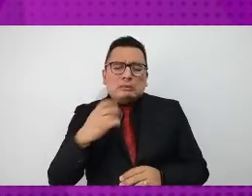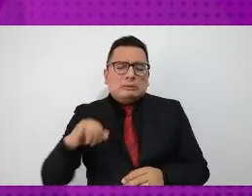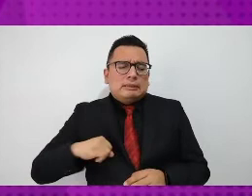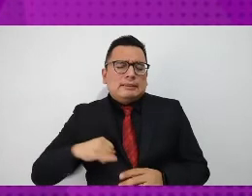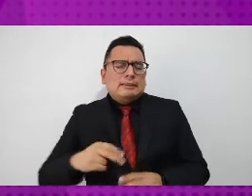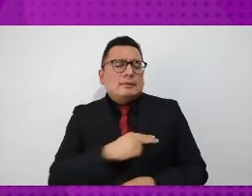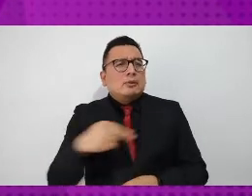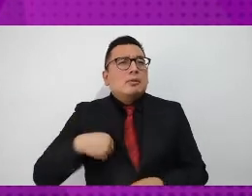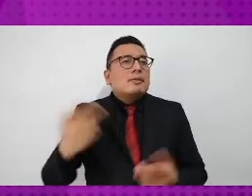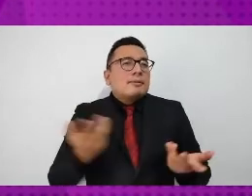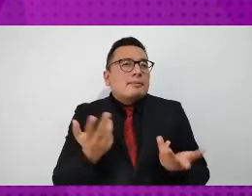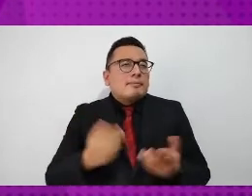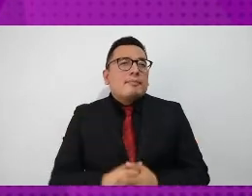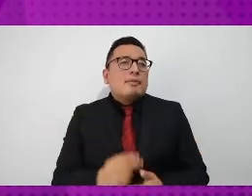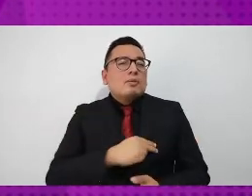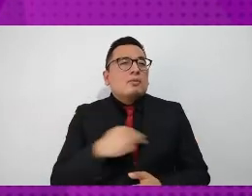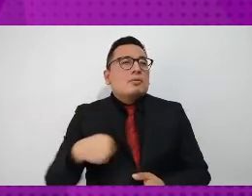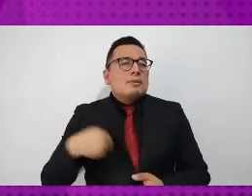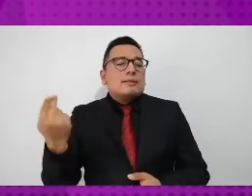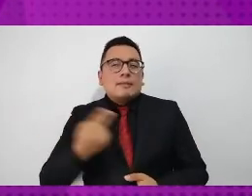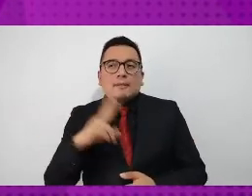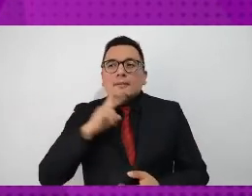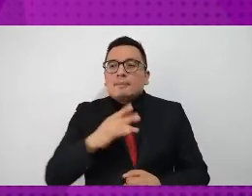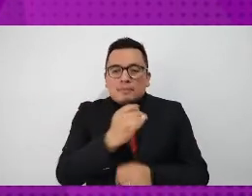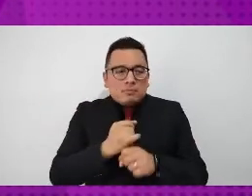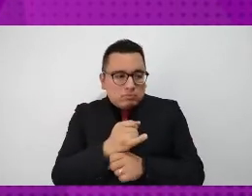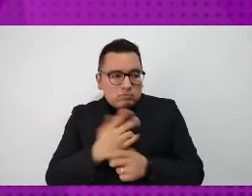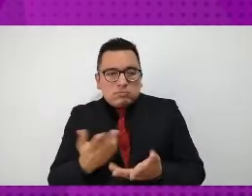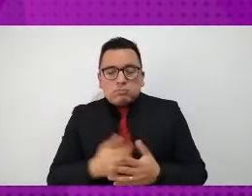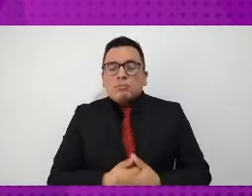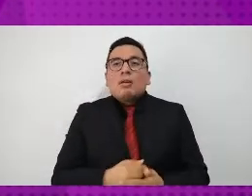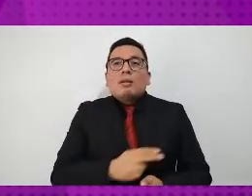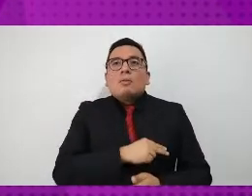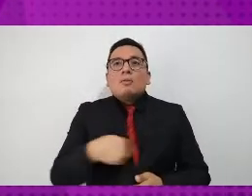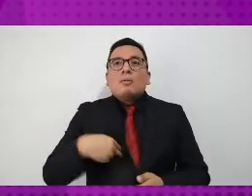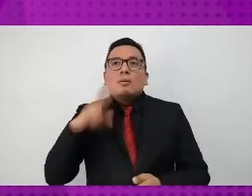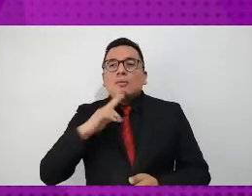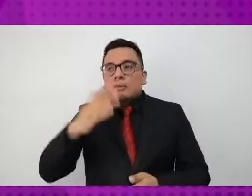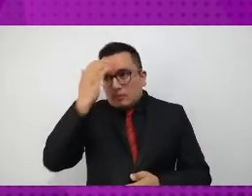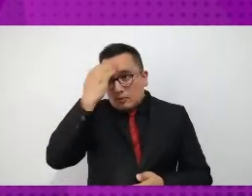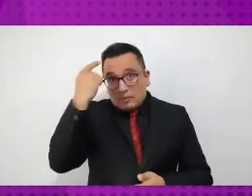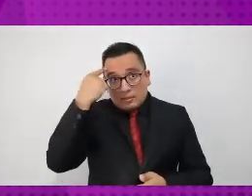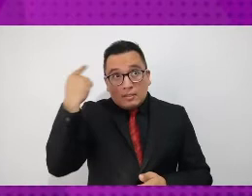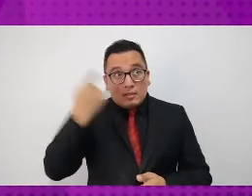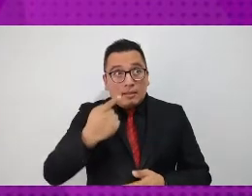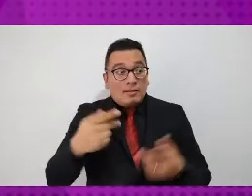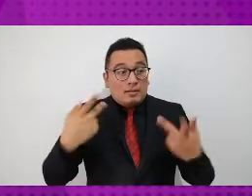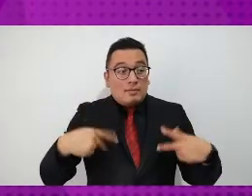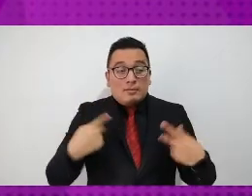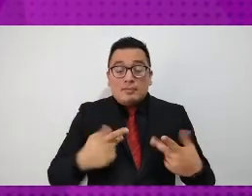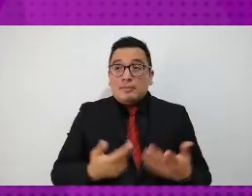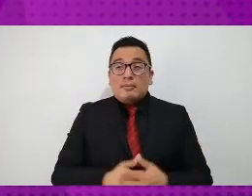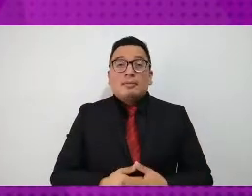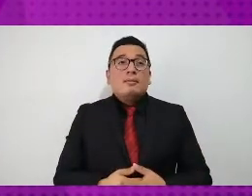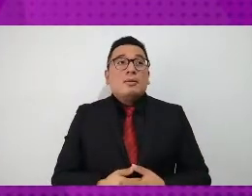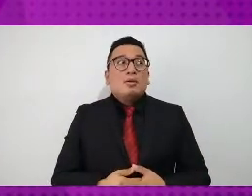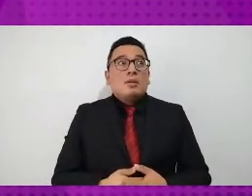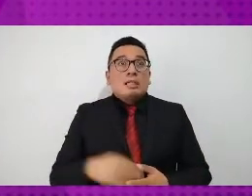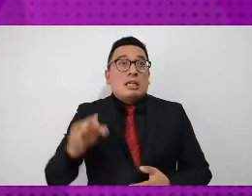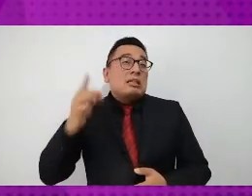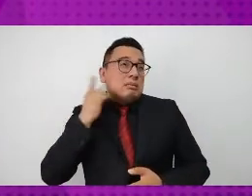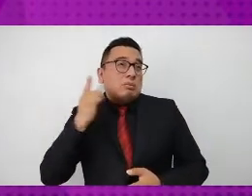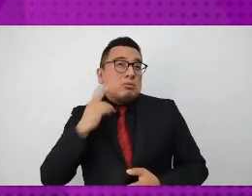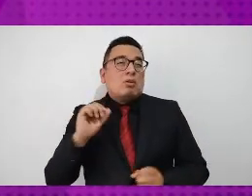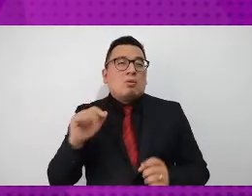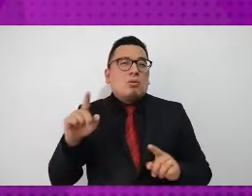bien interesante que tenemos que hacer seguir realizando estudios diagnósticos para que además de esta manera las y los legisladores volteen